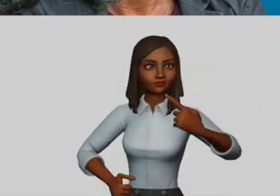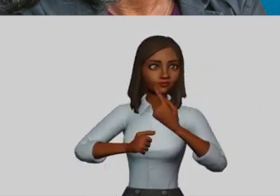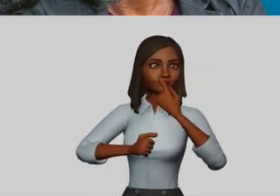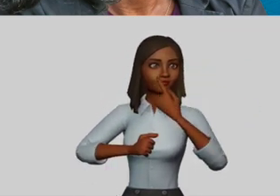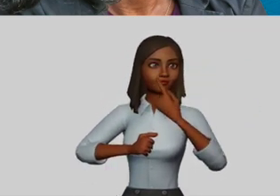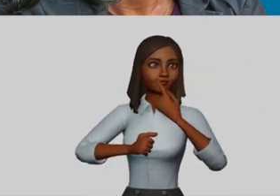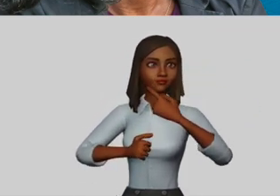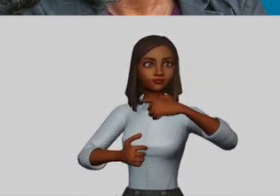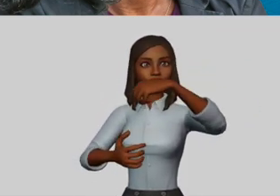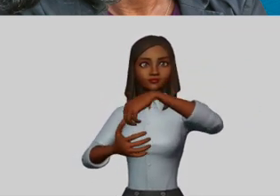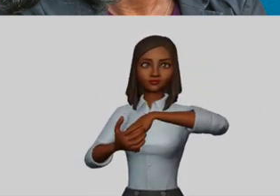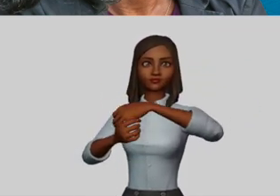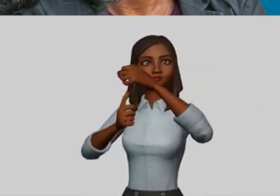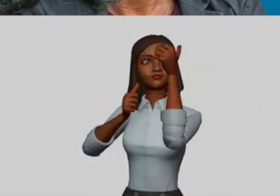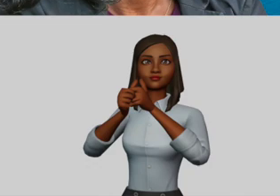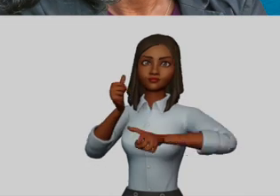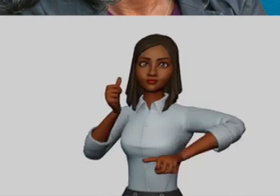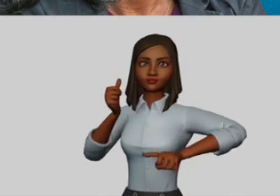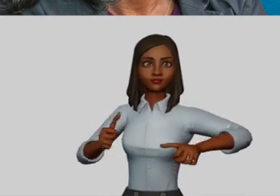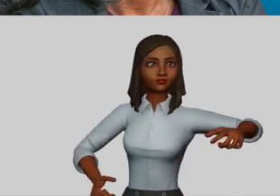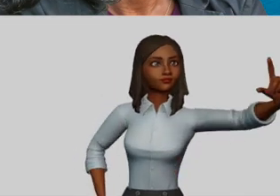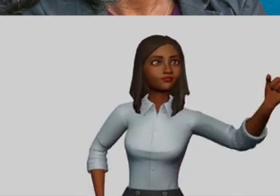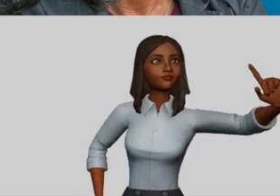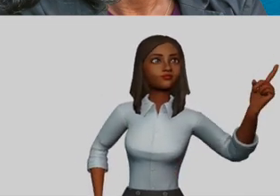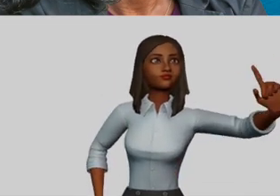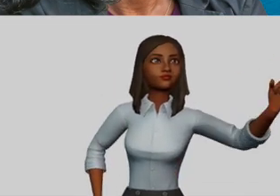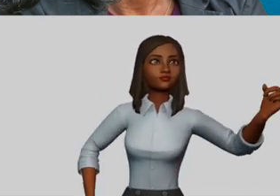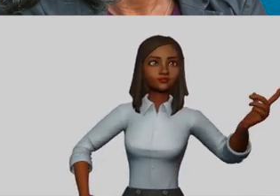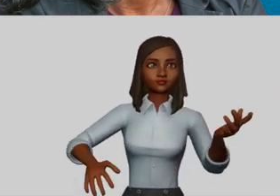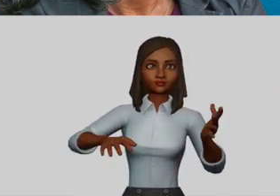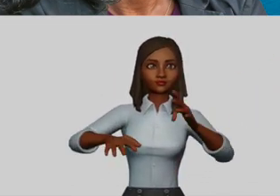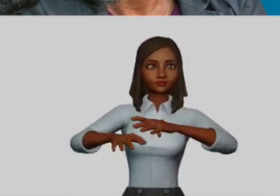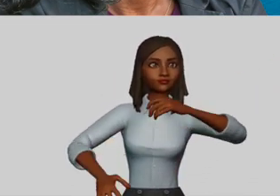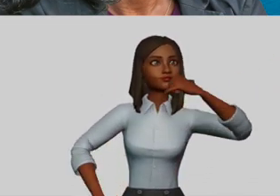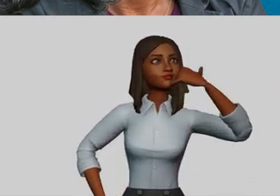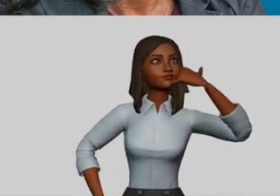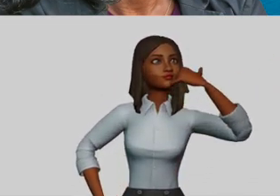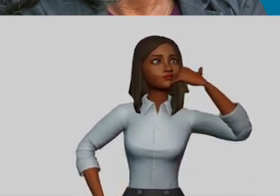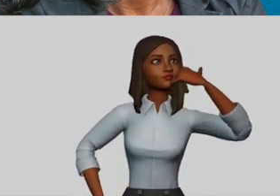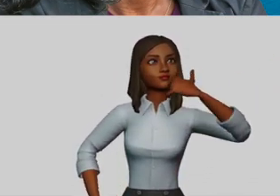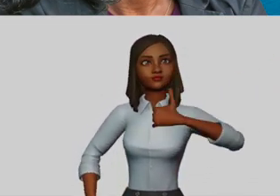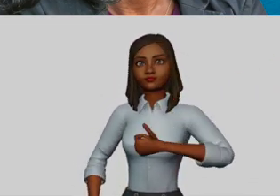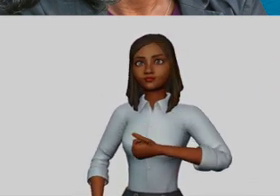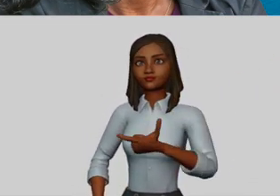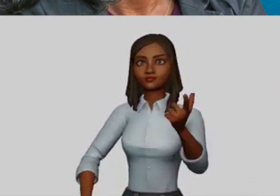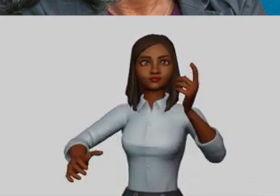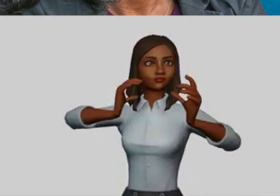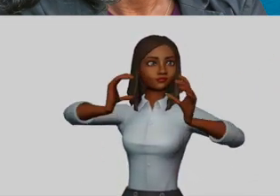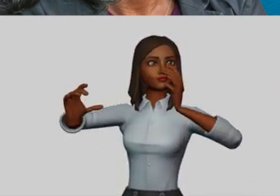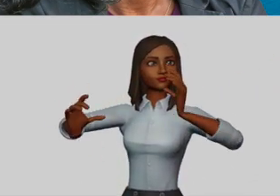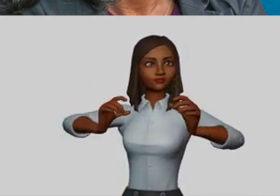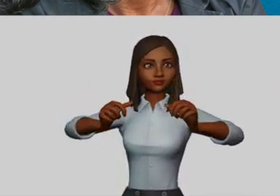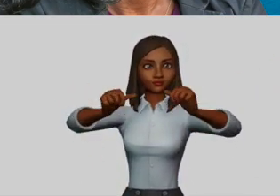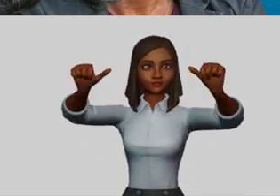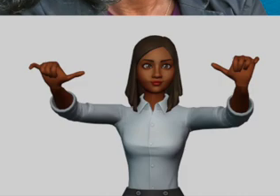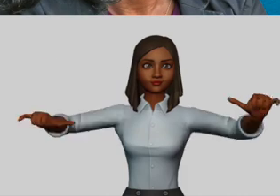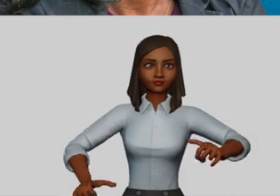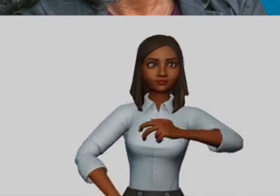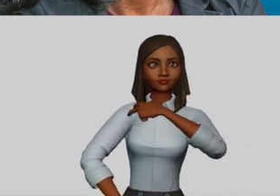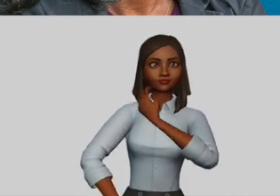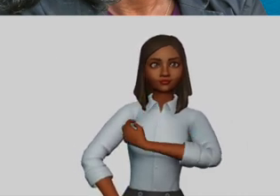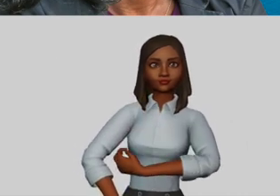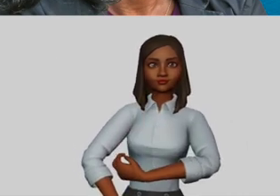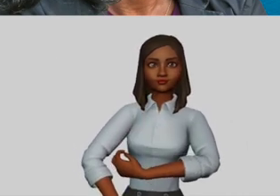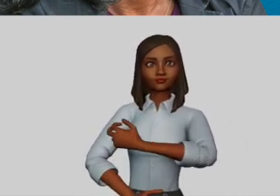¿Tu sueño para SignSpeak? Que esté en todo, que esté en celulares, que esté en plataformas de